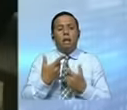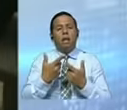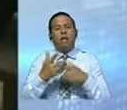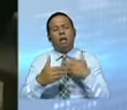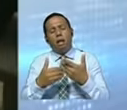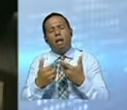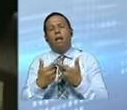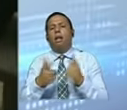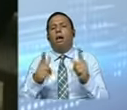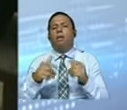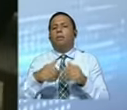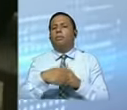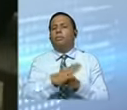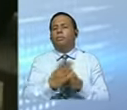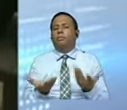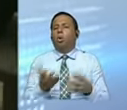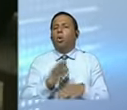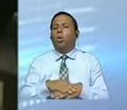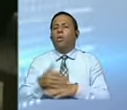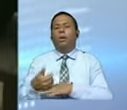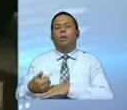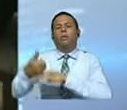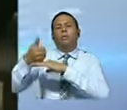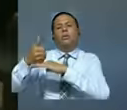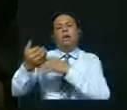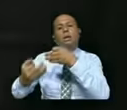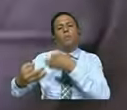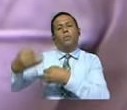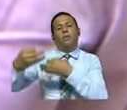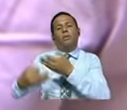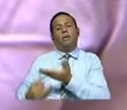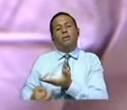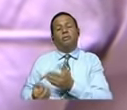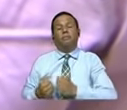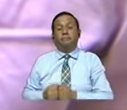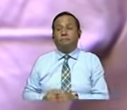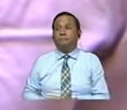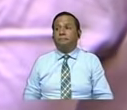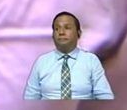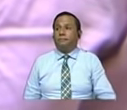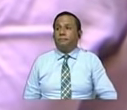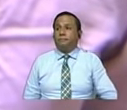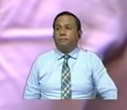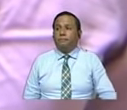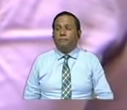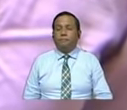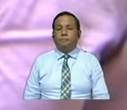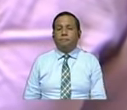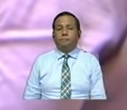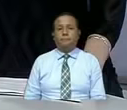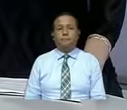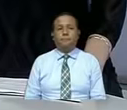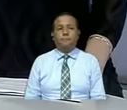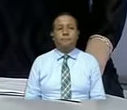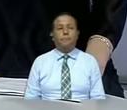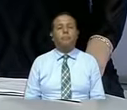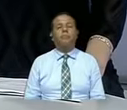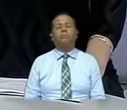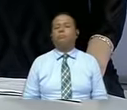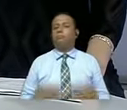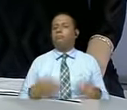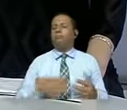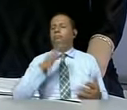en libertad por las autoridades judiciales, informó Jorge Salazar.